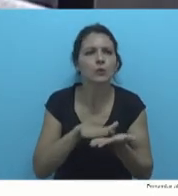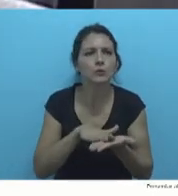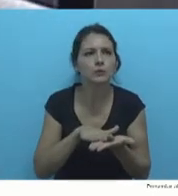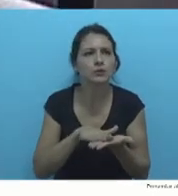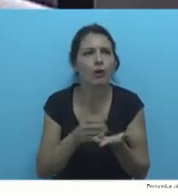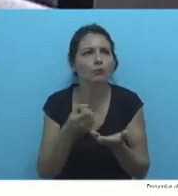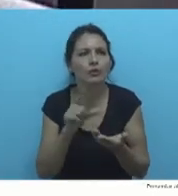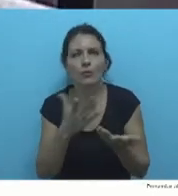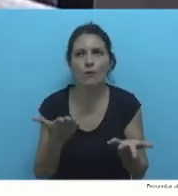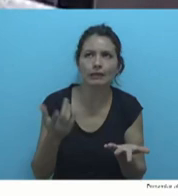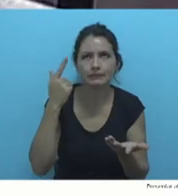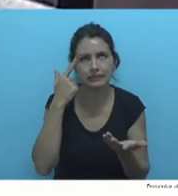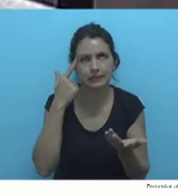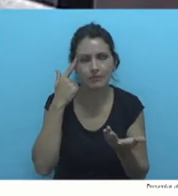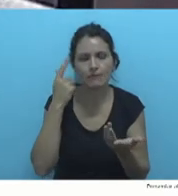bueno, realmente